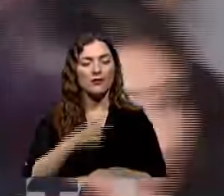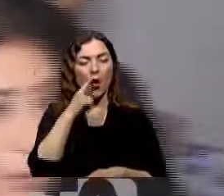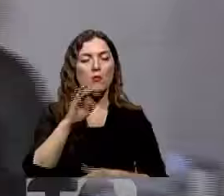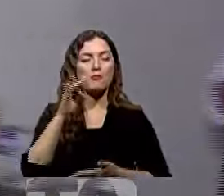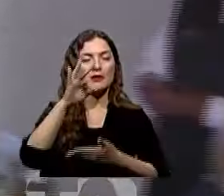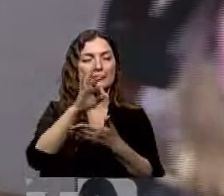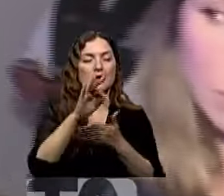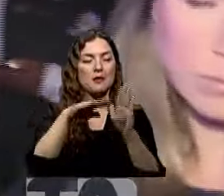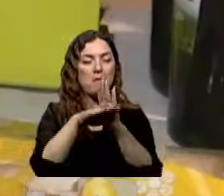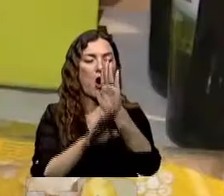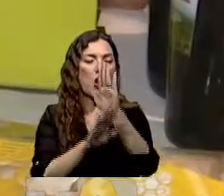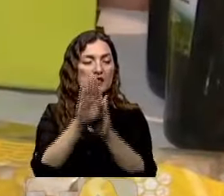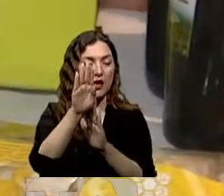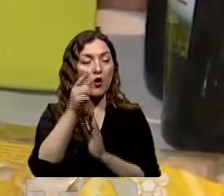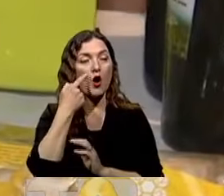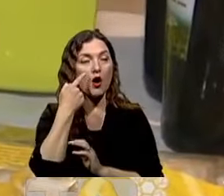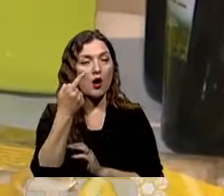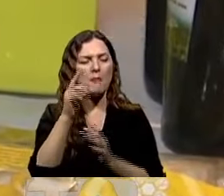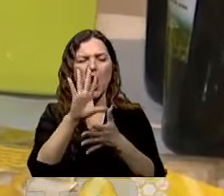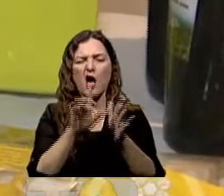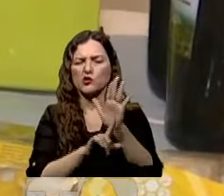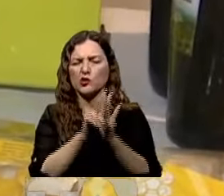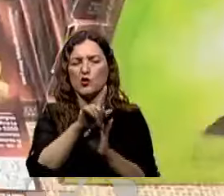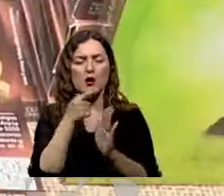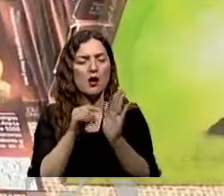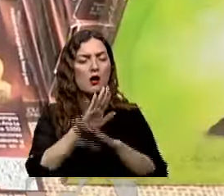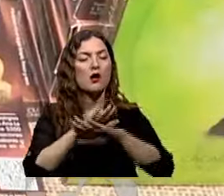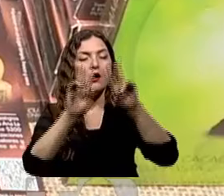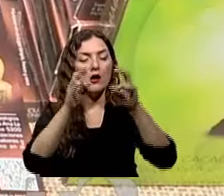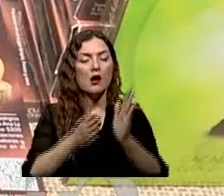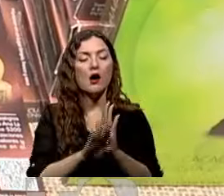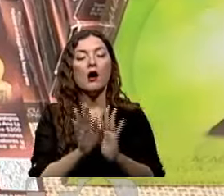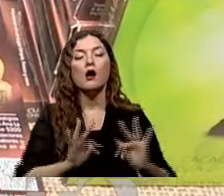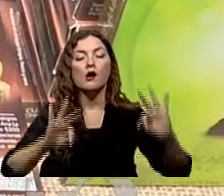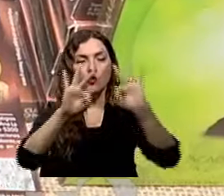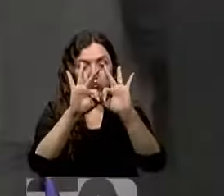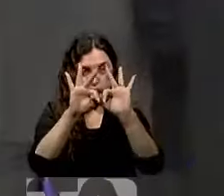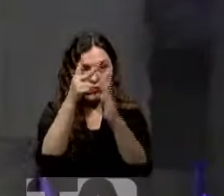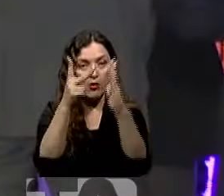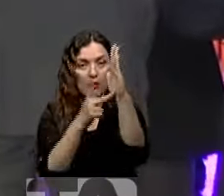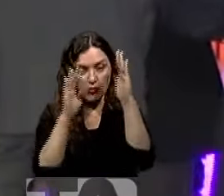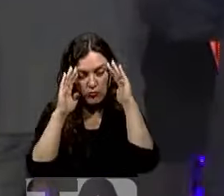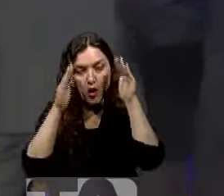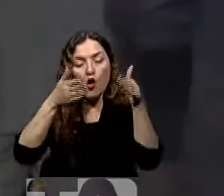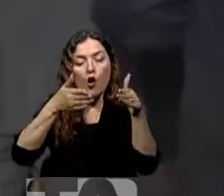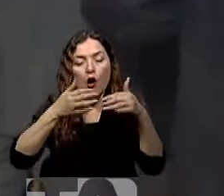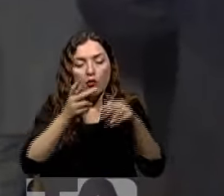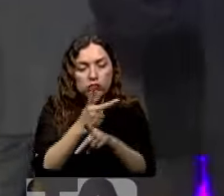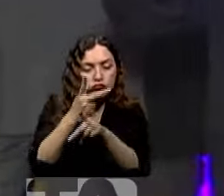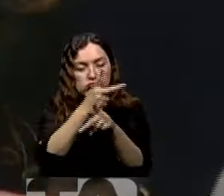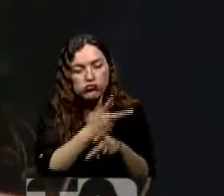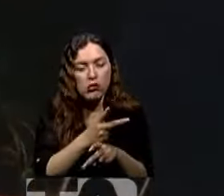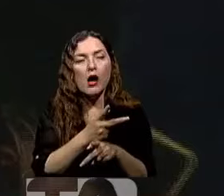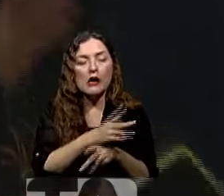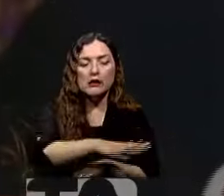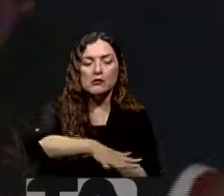Banco Interamericano de Desarrollo, habló sobre la importancia de este tipo de programas que tienen un enfoque en sostenibilidad y cultura.